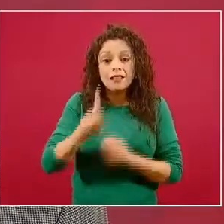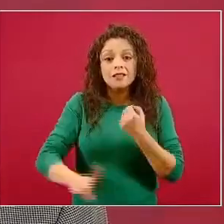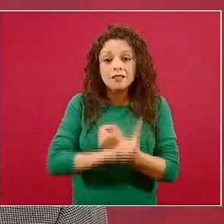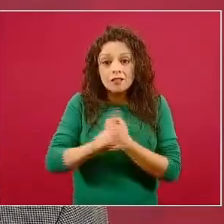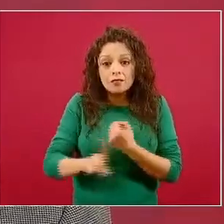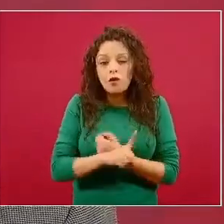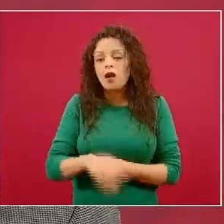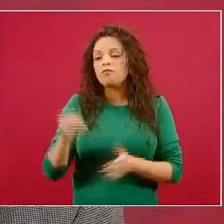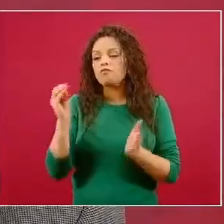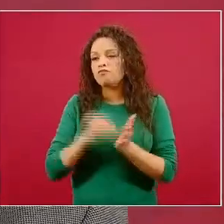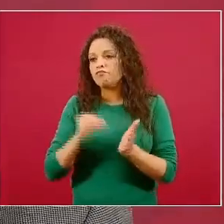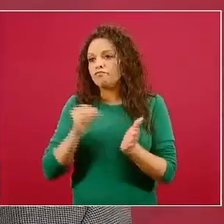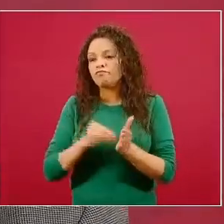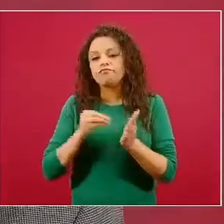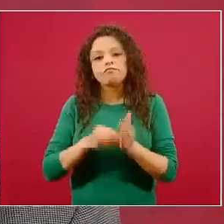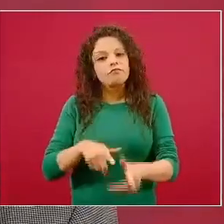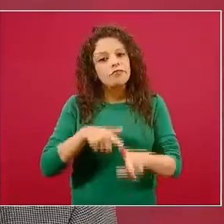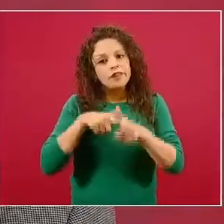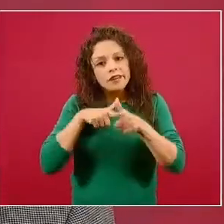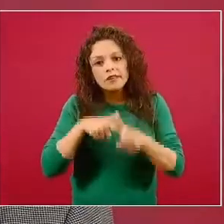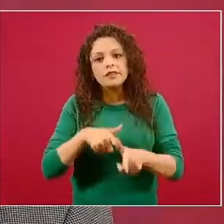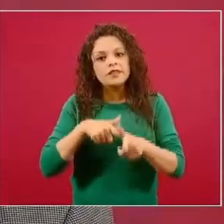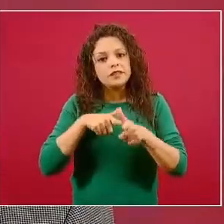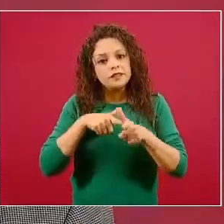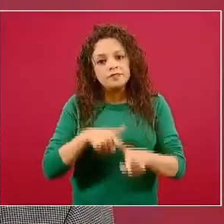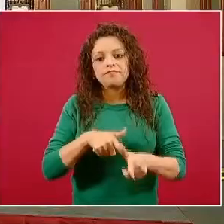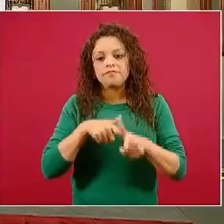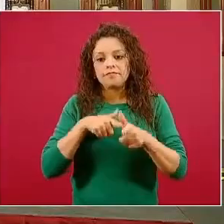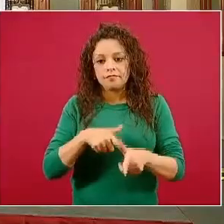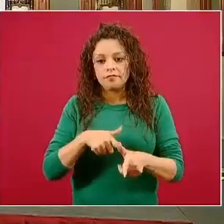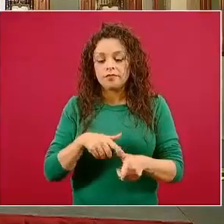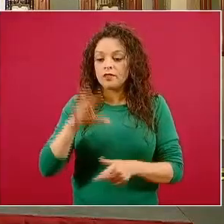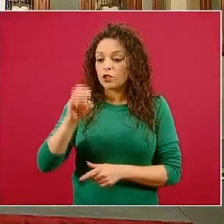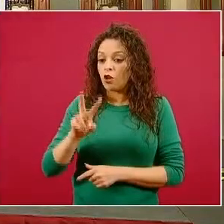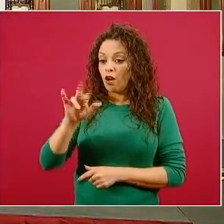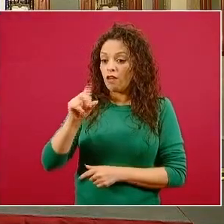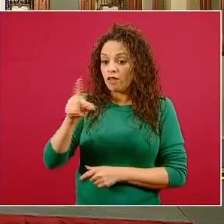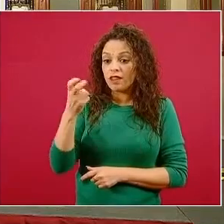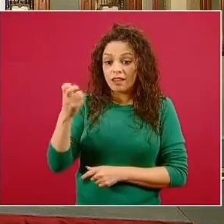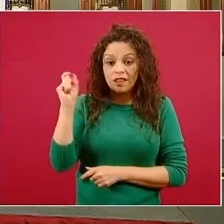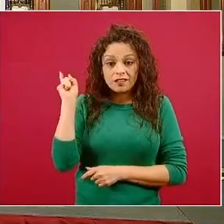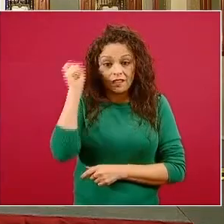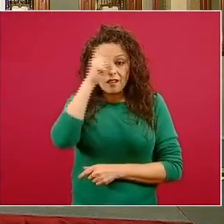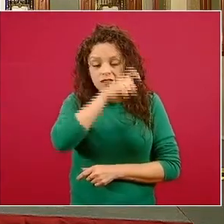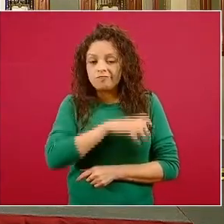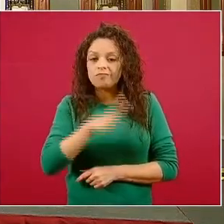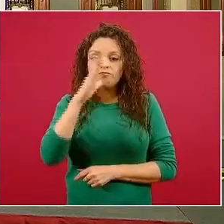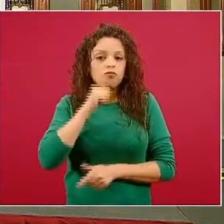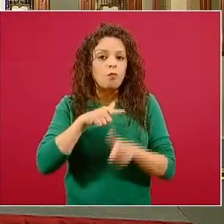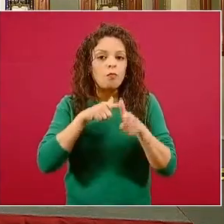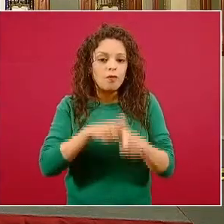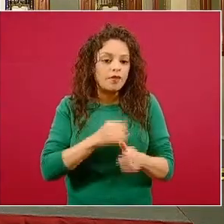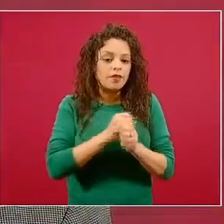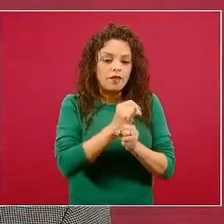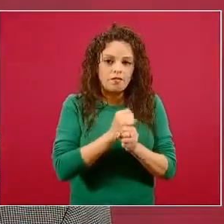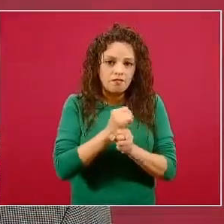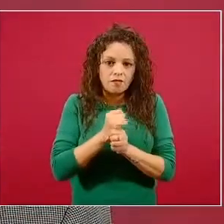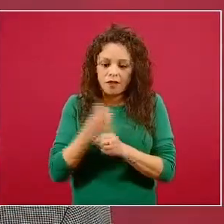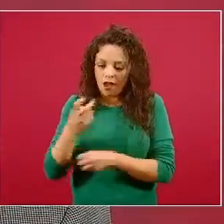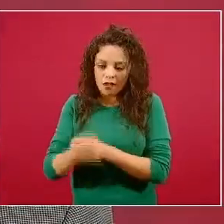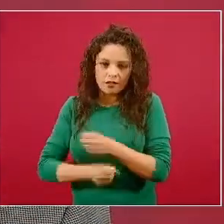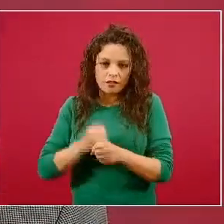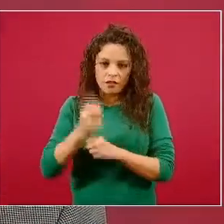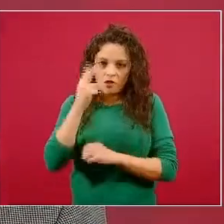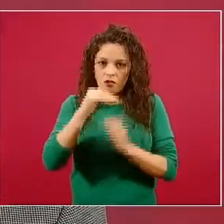asignatura pendiente. Desde luego el COVID ahora nos ha impedido progresar en esta materia durante 2020,